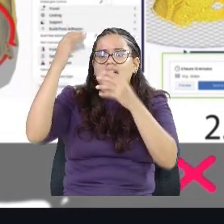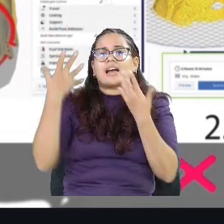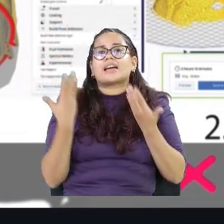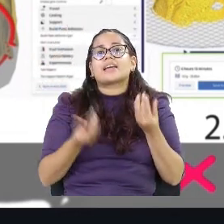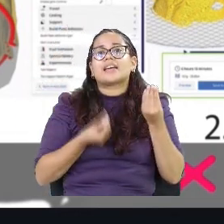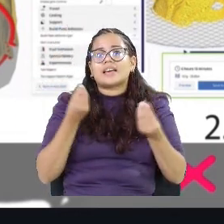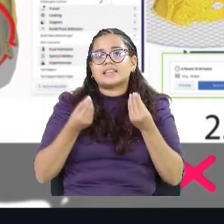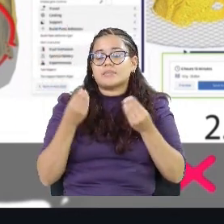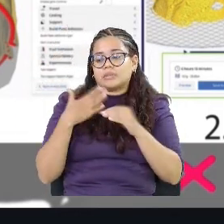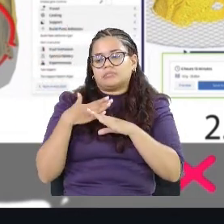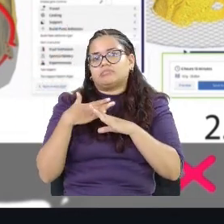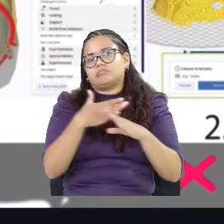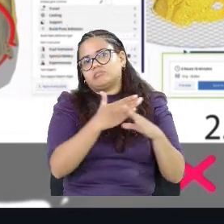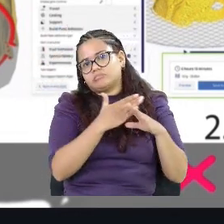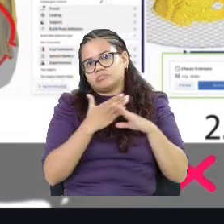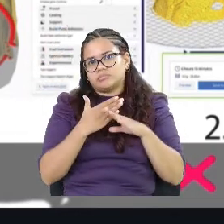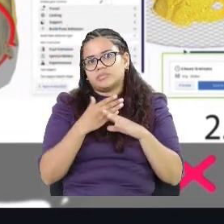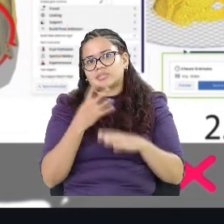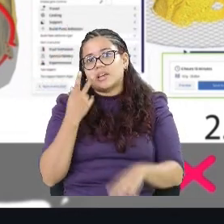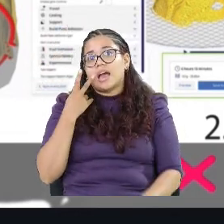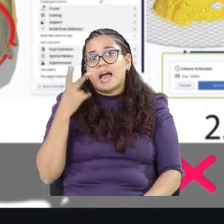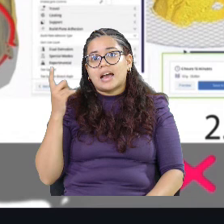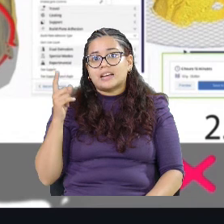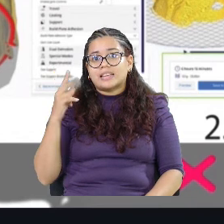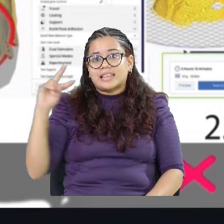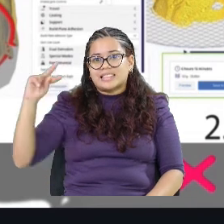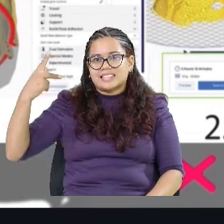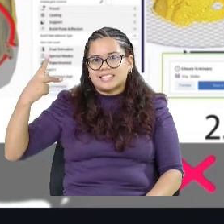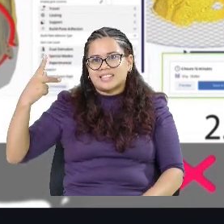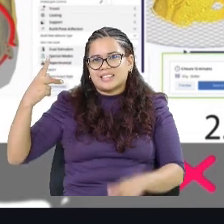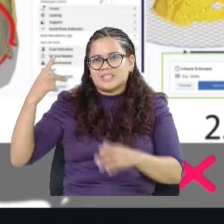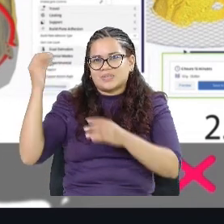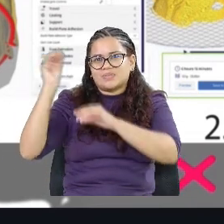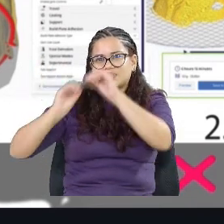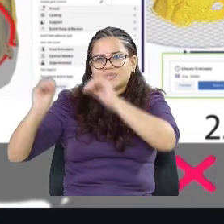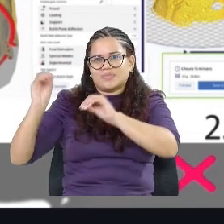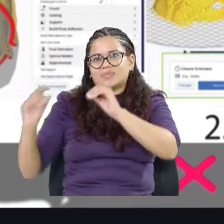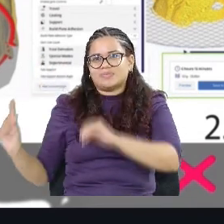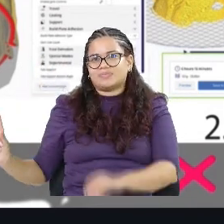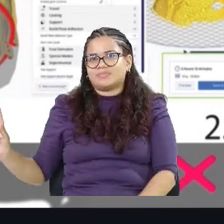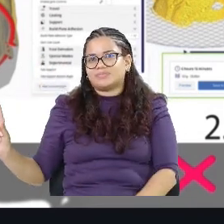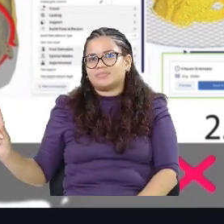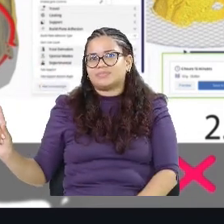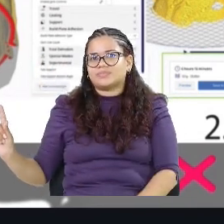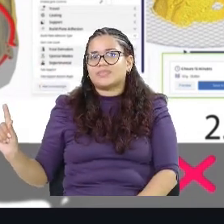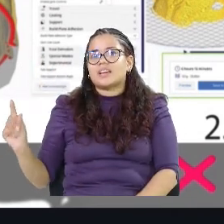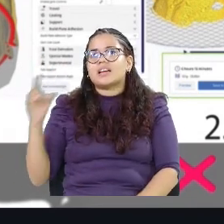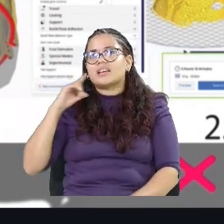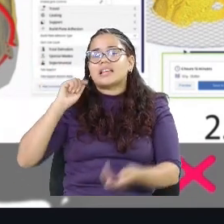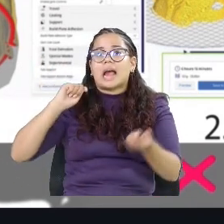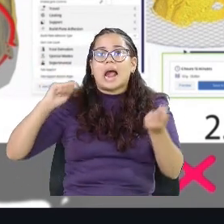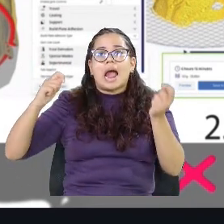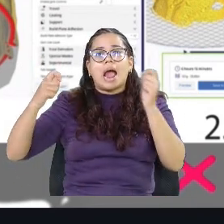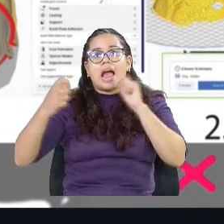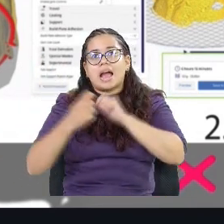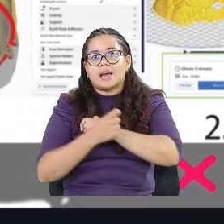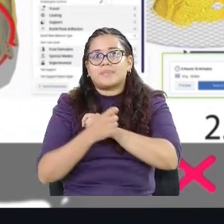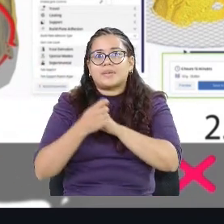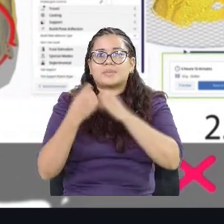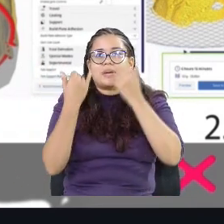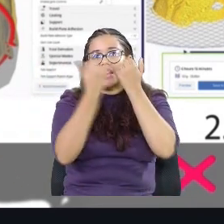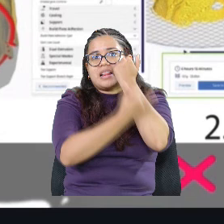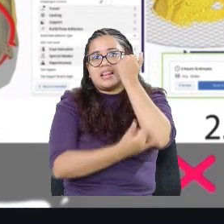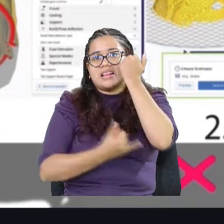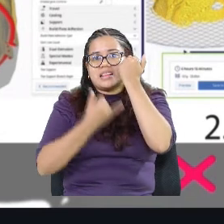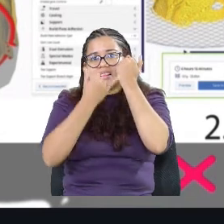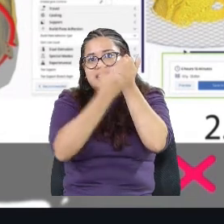de evitarlos. Entonces, en este segundo diseño se cambia completamente la conexión, se evita esos cilindros